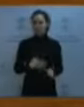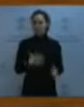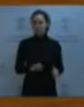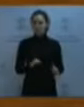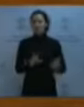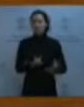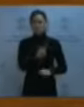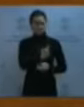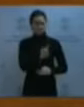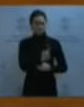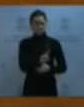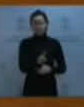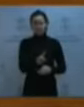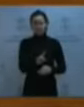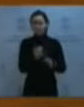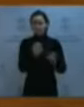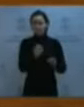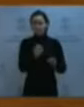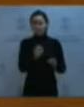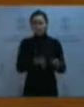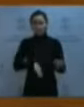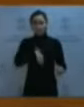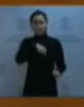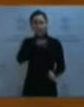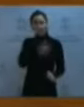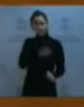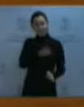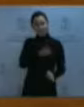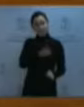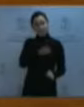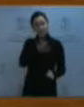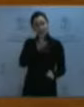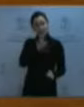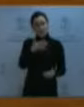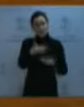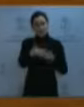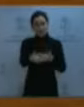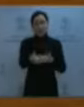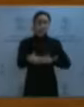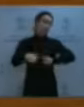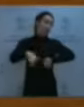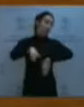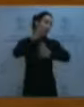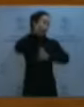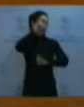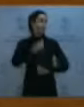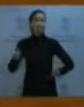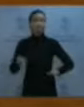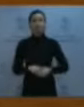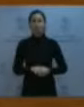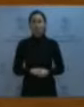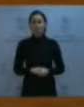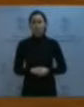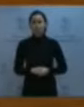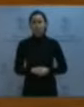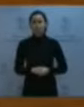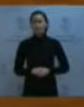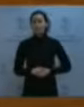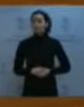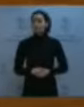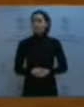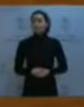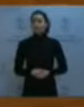educación primaria, en 5 años, sí, en 5 años, largo me lo fiáis. De aquí a 5 años, señor consejero, todos calvos, más todavía de lo que estamos. Vamos a ver, estamos hablando